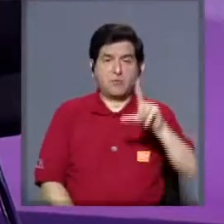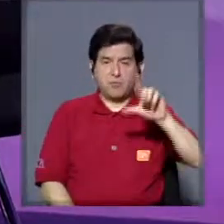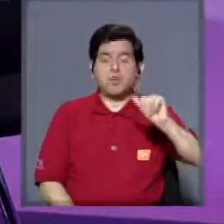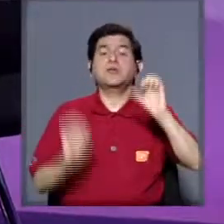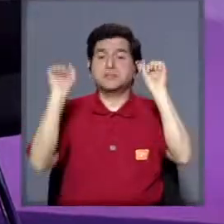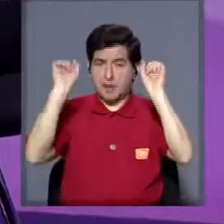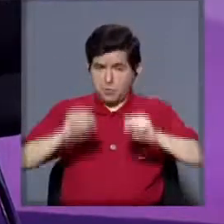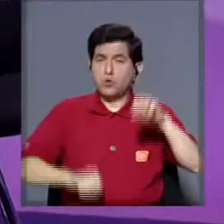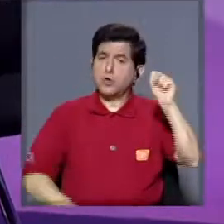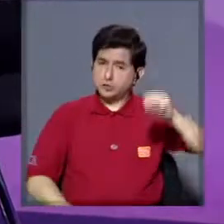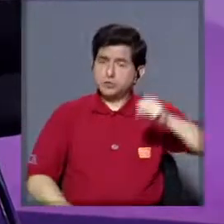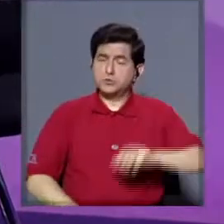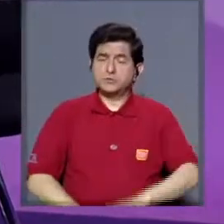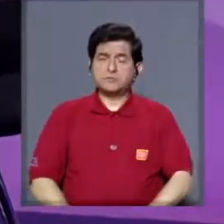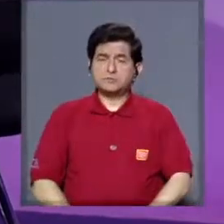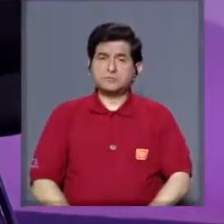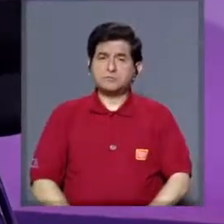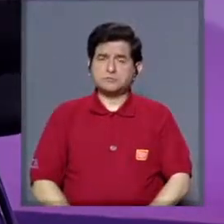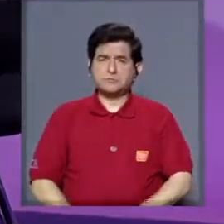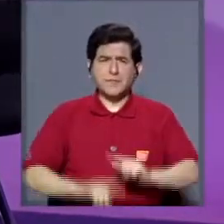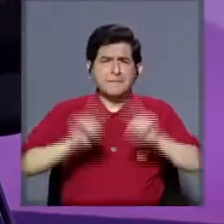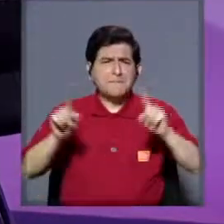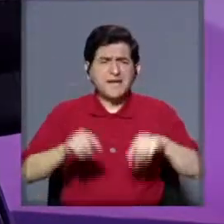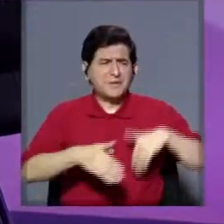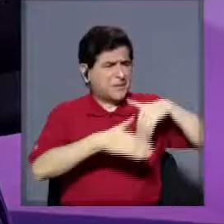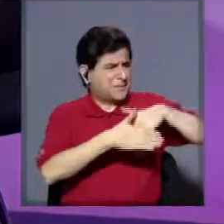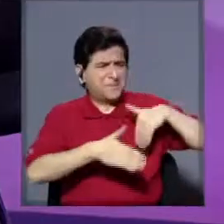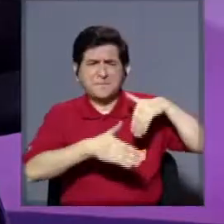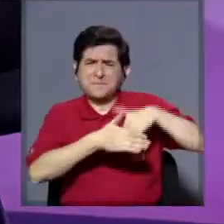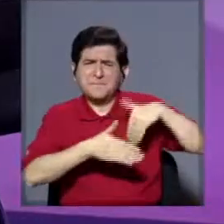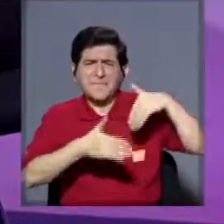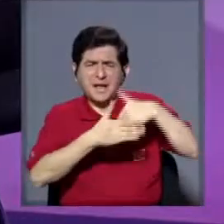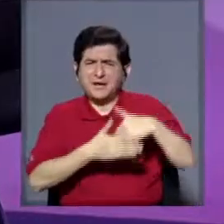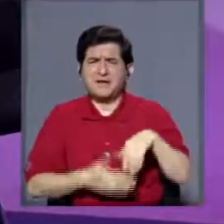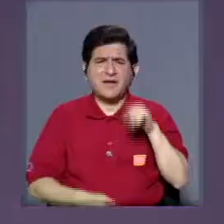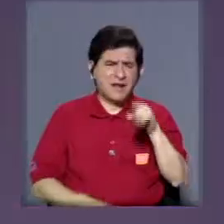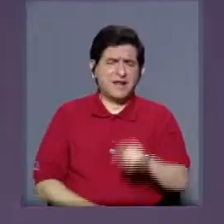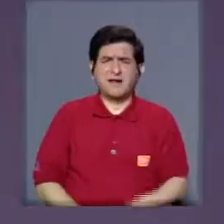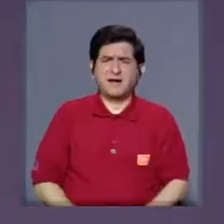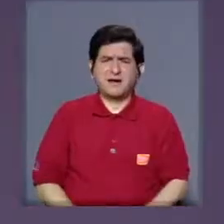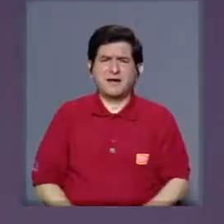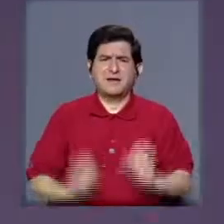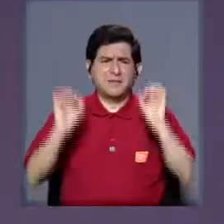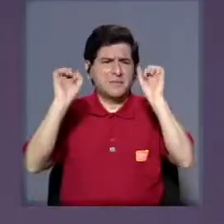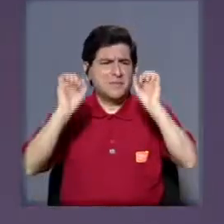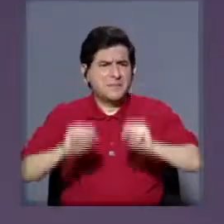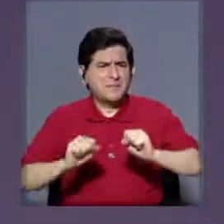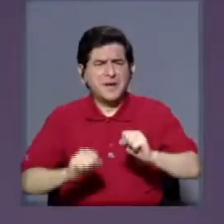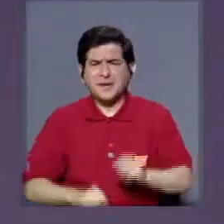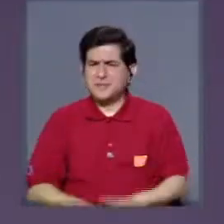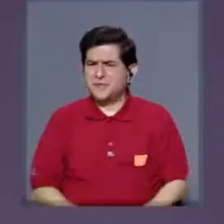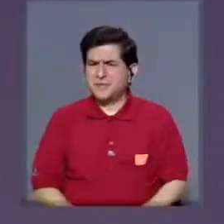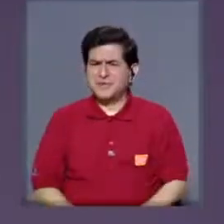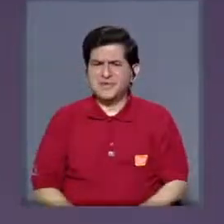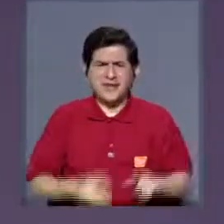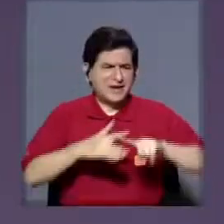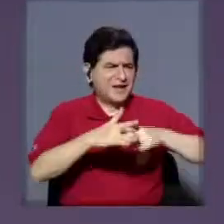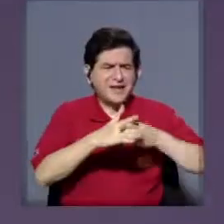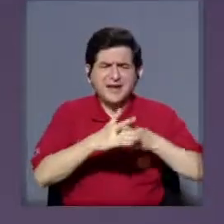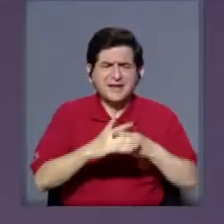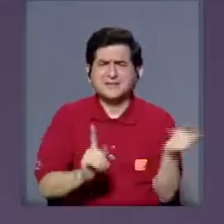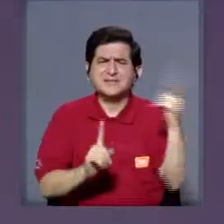pueden serlo qué es lo que les impide hacer este ese instrumento